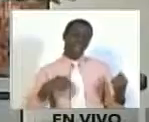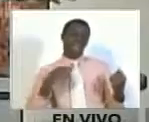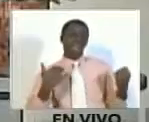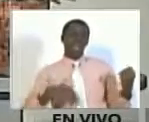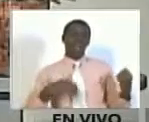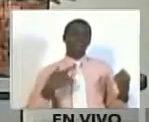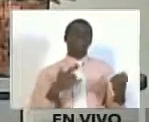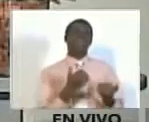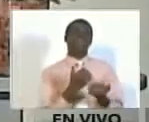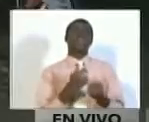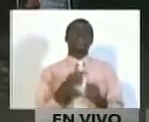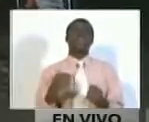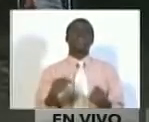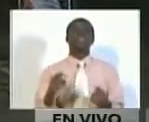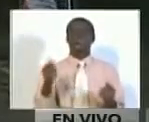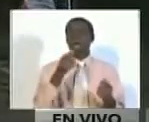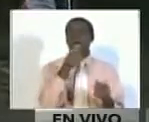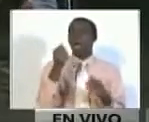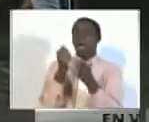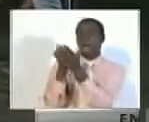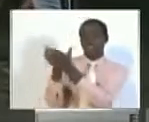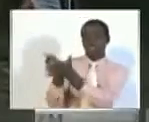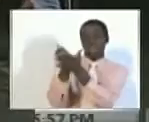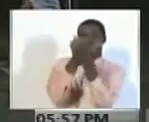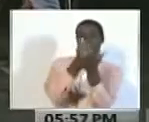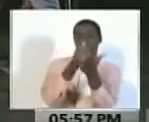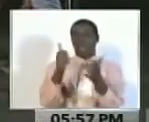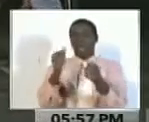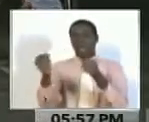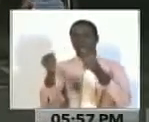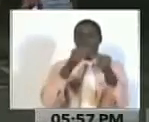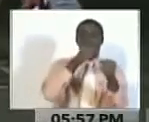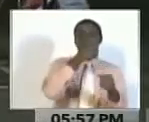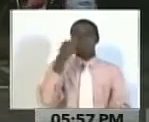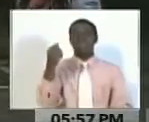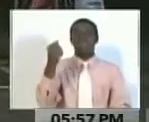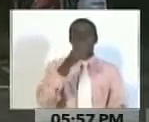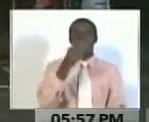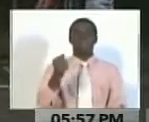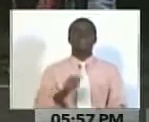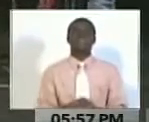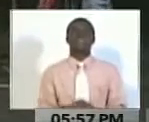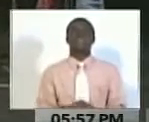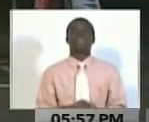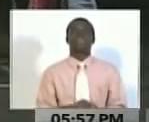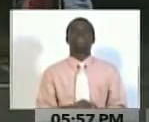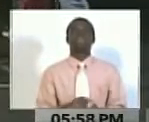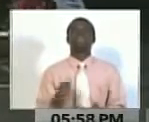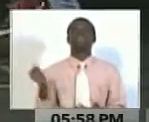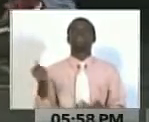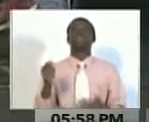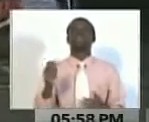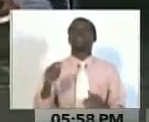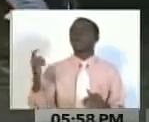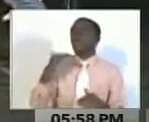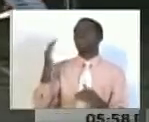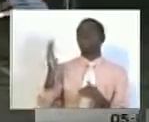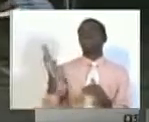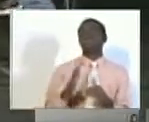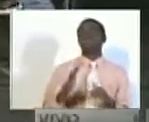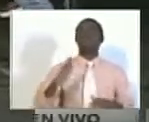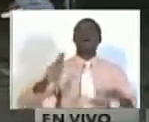ver. Un poquito más. Ayúdanos ahí con el micrófono, ¿sabes? Bueno, ¿dónde están los tambores? Coordinador, pásate. Este es el nombre de... Hacen